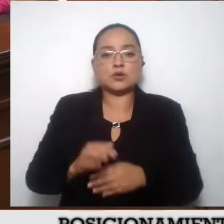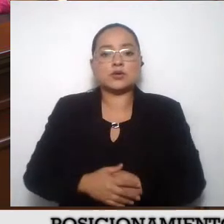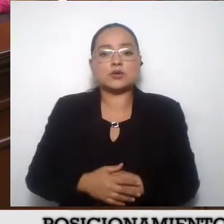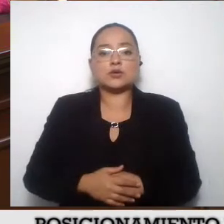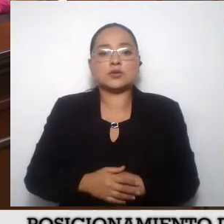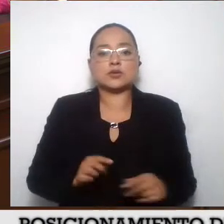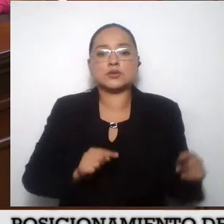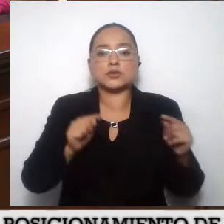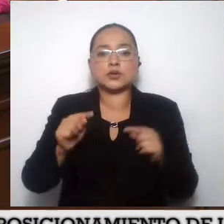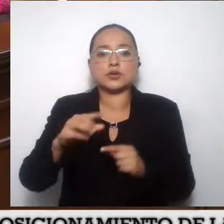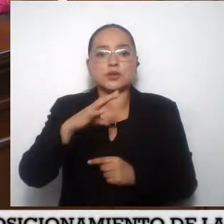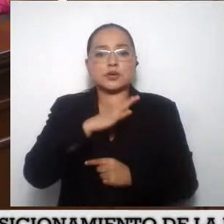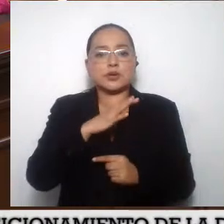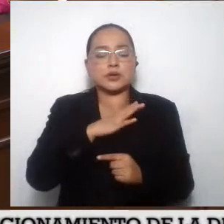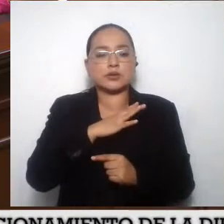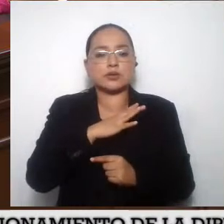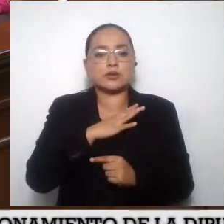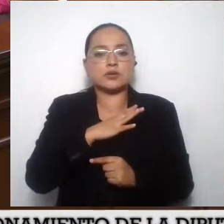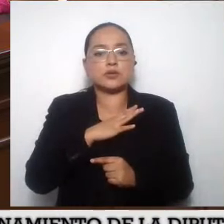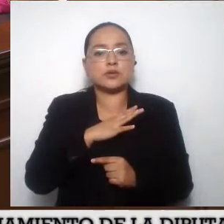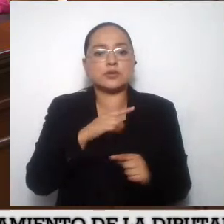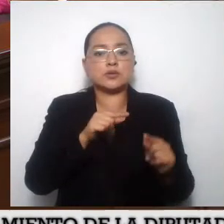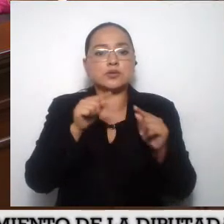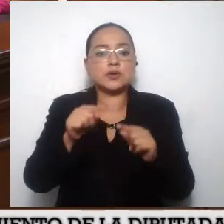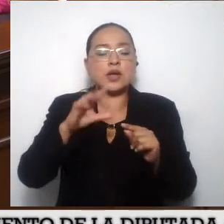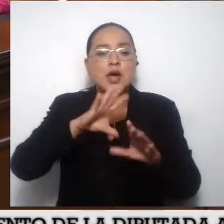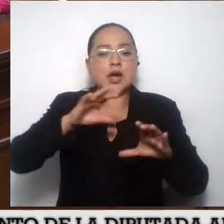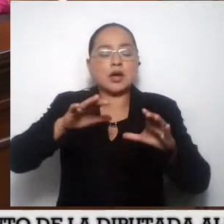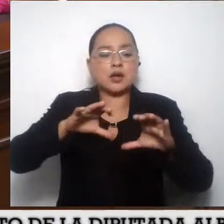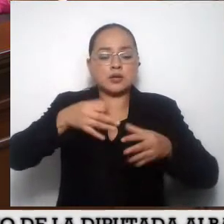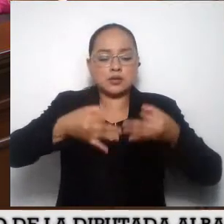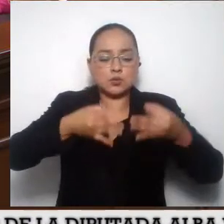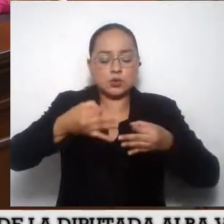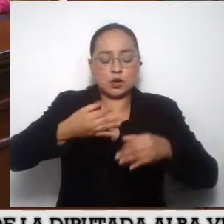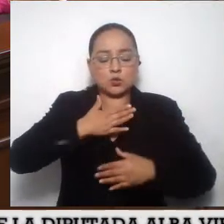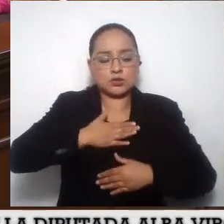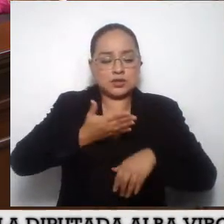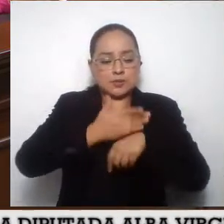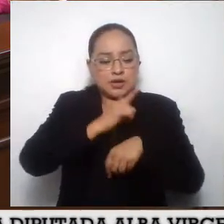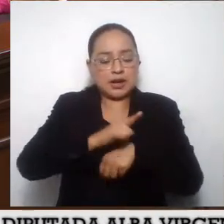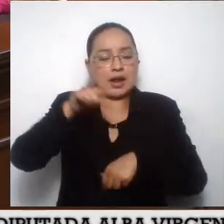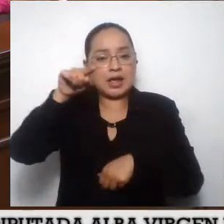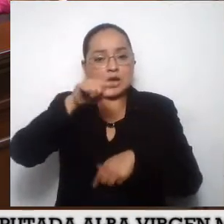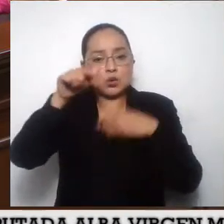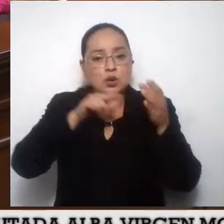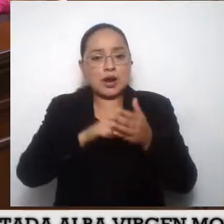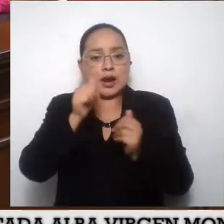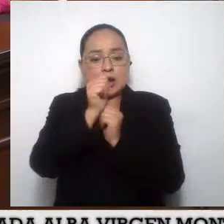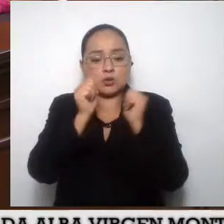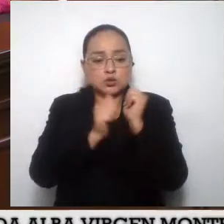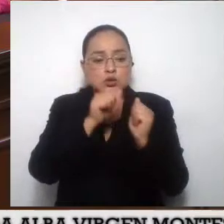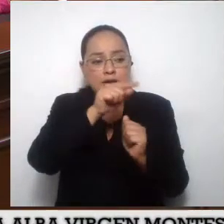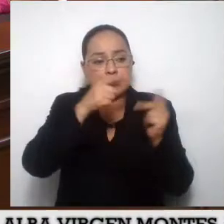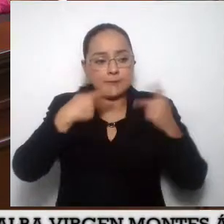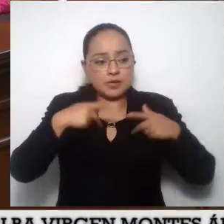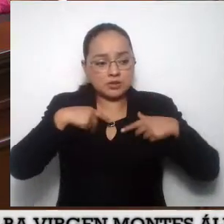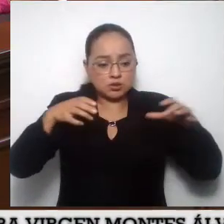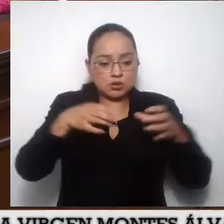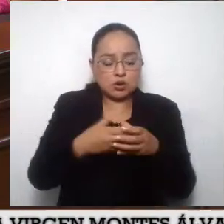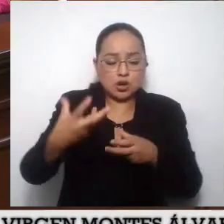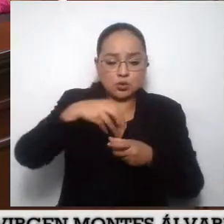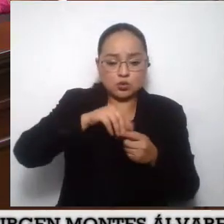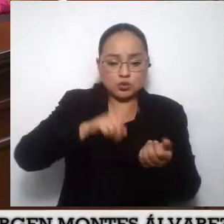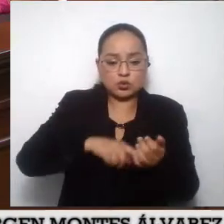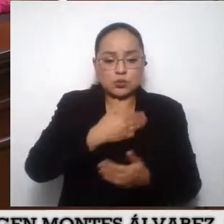del Centro Regional de Justicia Penal Acusatorio de Angostura, los habitantes del municipio de